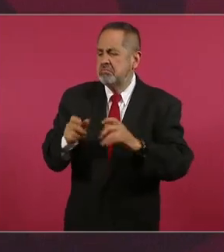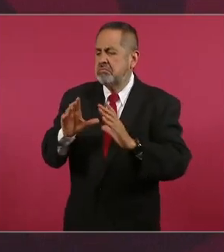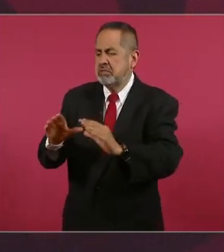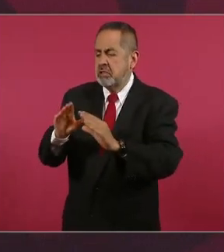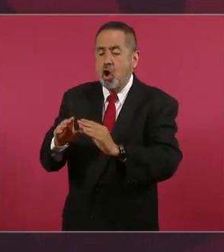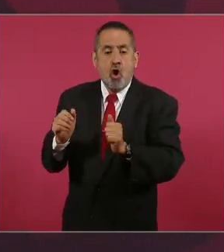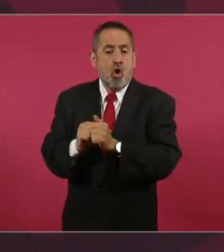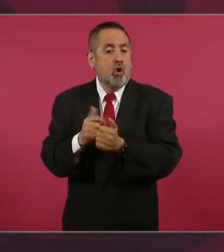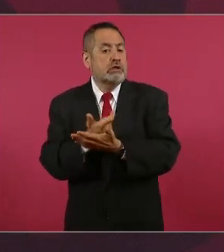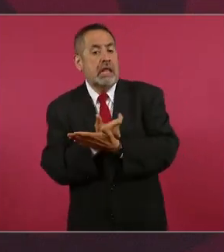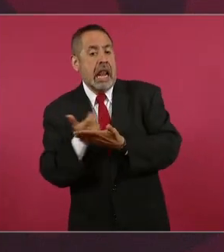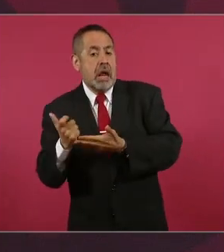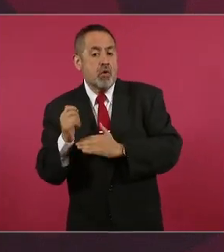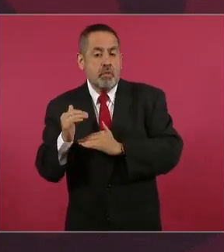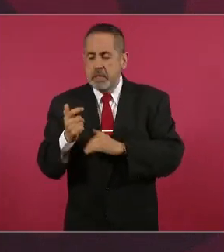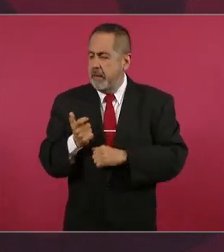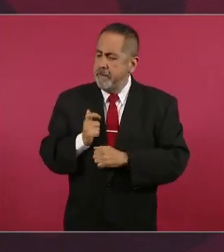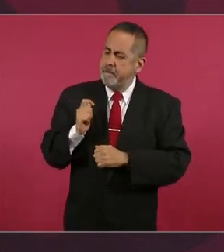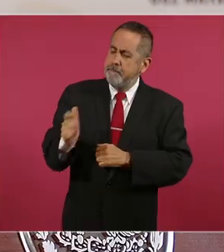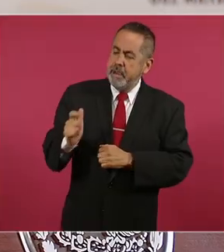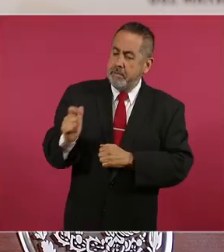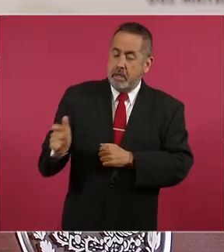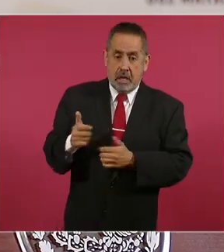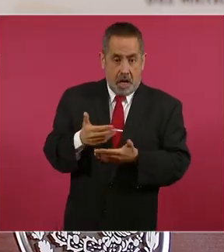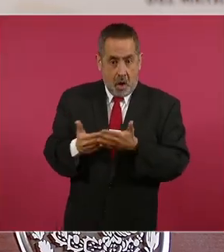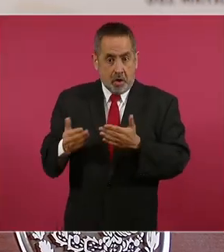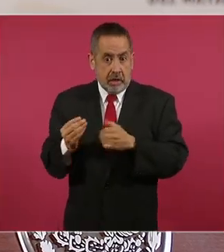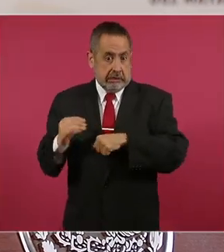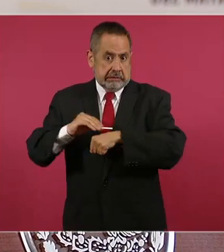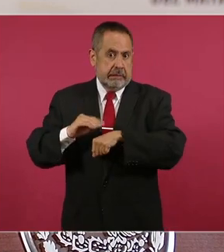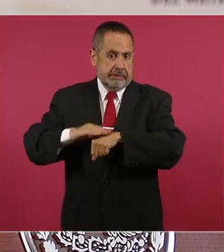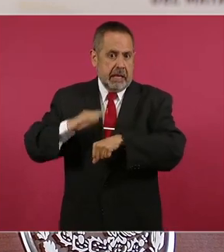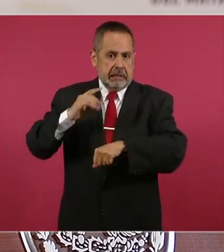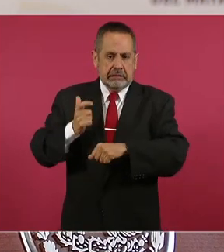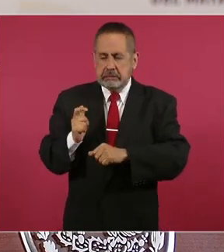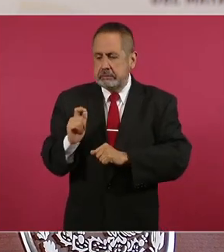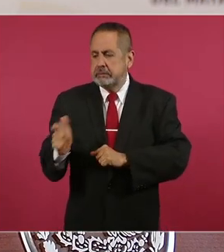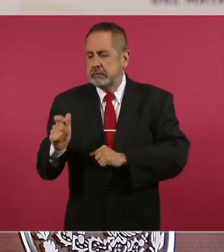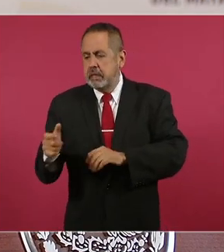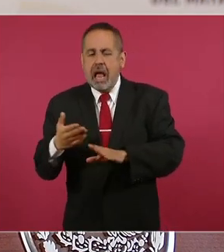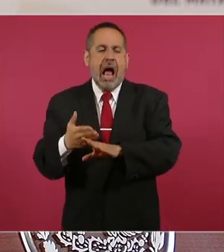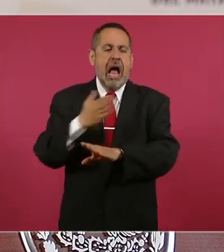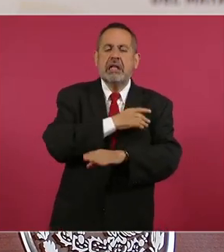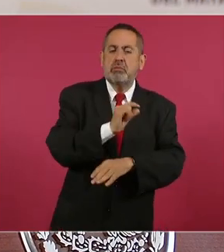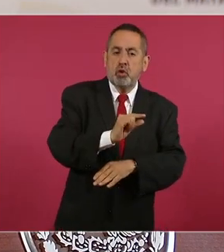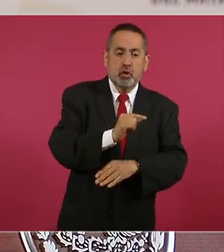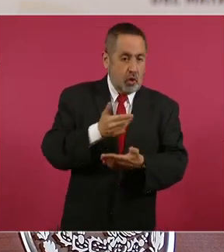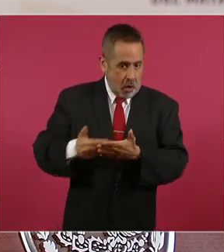salario mínimo, que ahora el salario mínimo ya no es como el de antes.